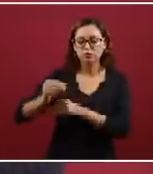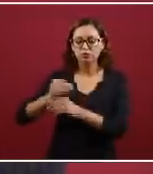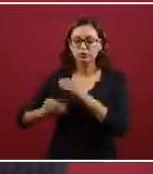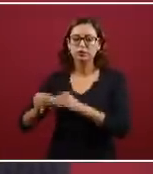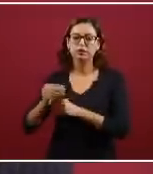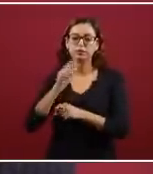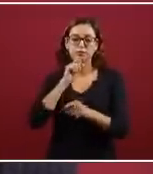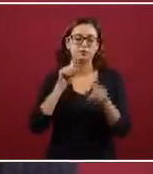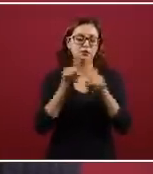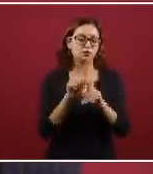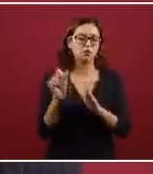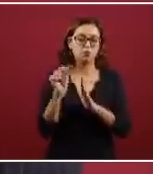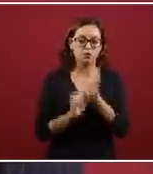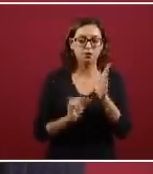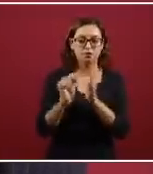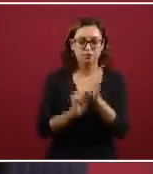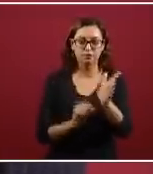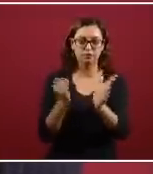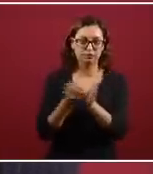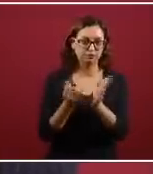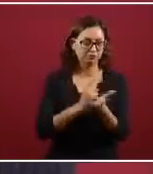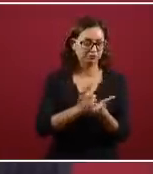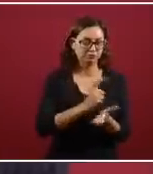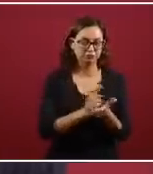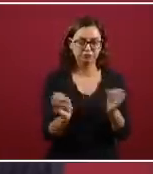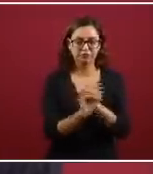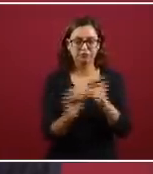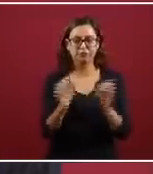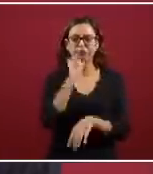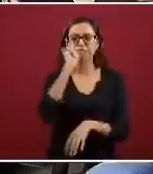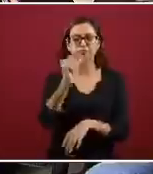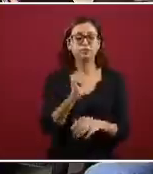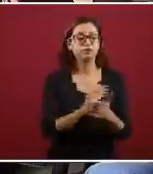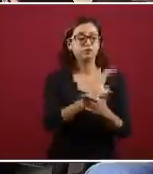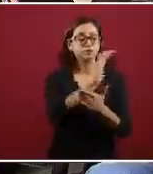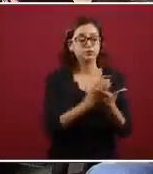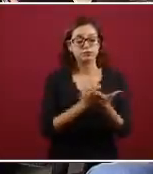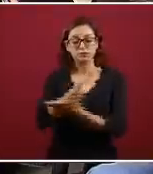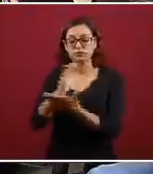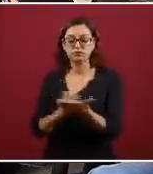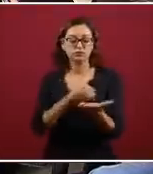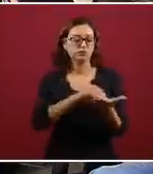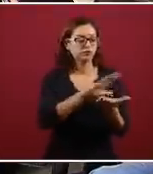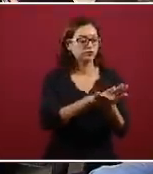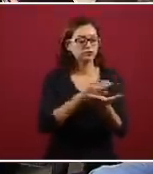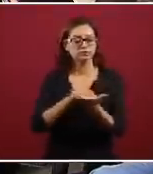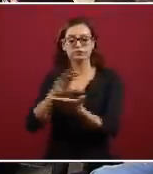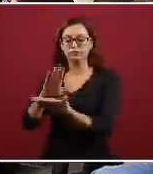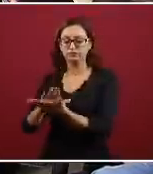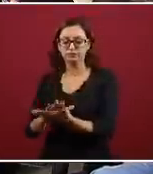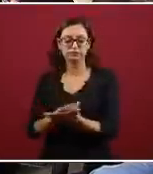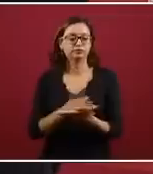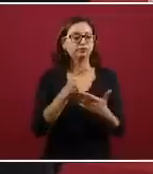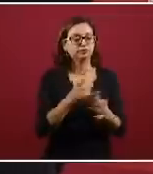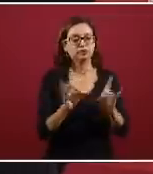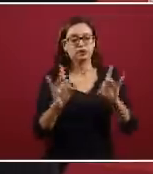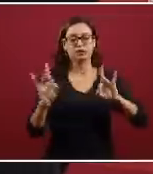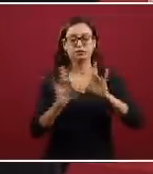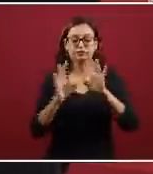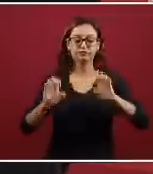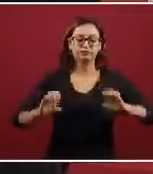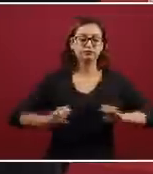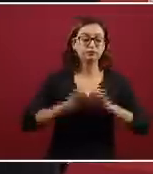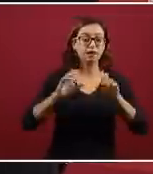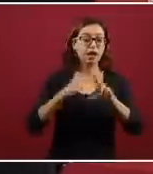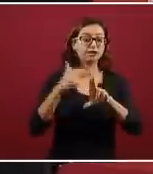de servicio sin cobro tarifario. Originalmente los contratos establecían el retorno de estas fuerzas mayores al final de los